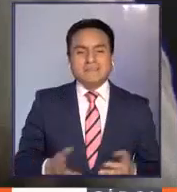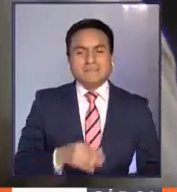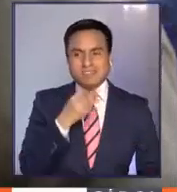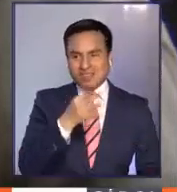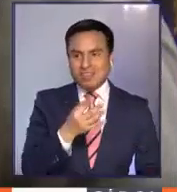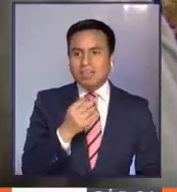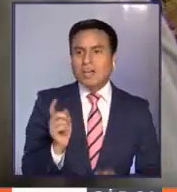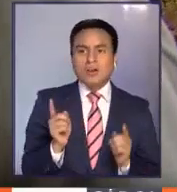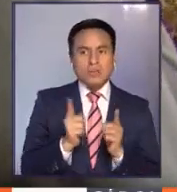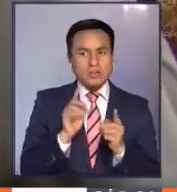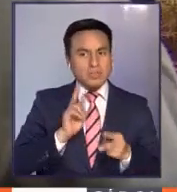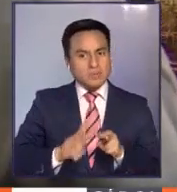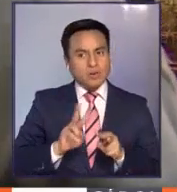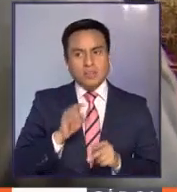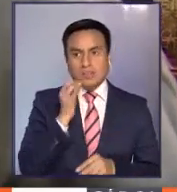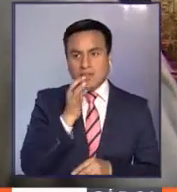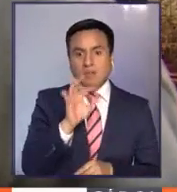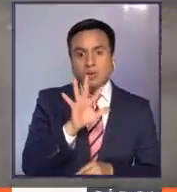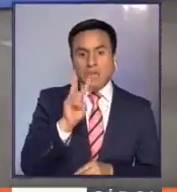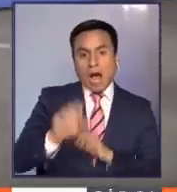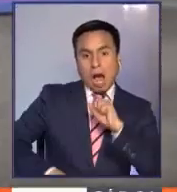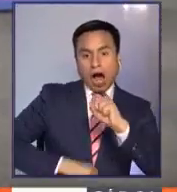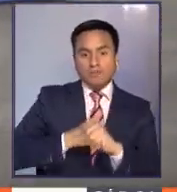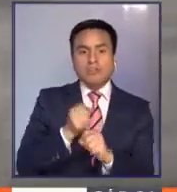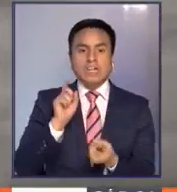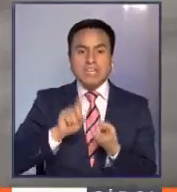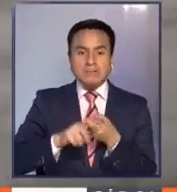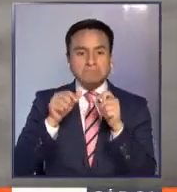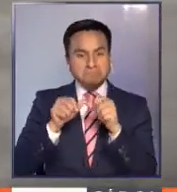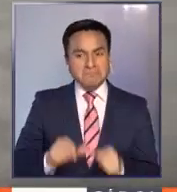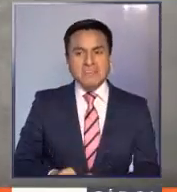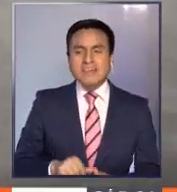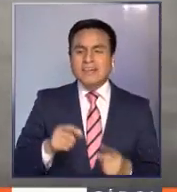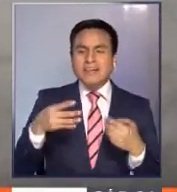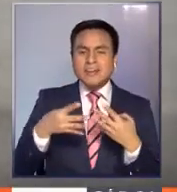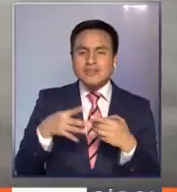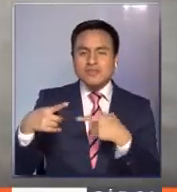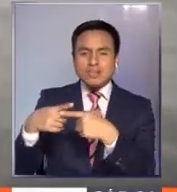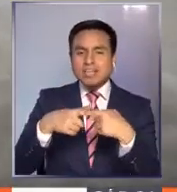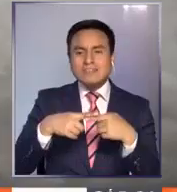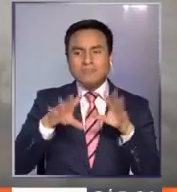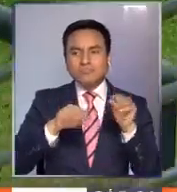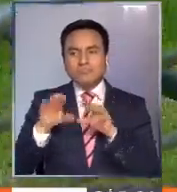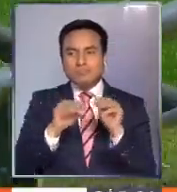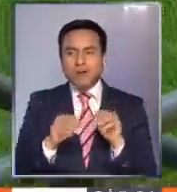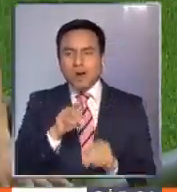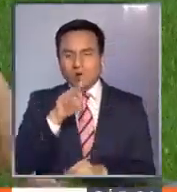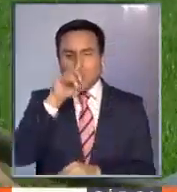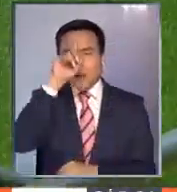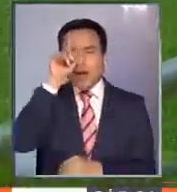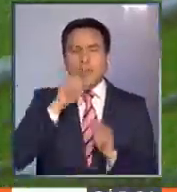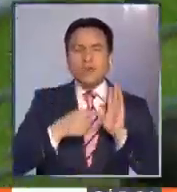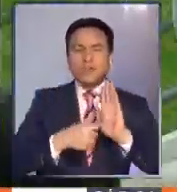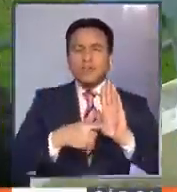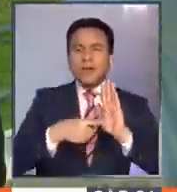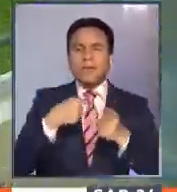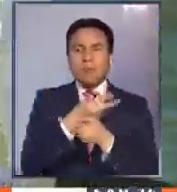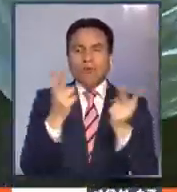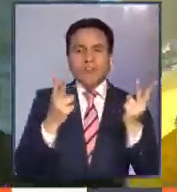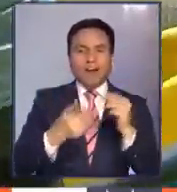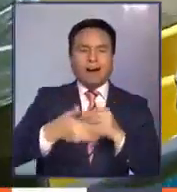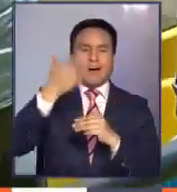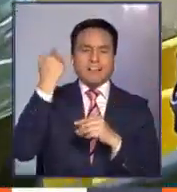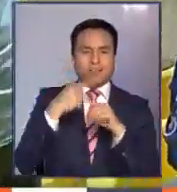el cortito lo hicimos. Y yo 53 años casado. Redes sociales de por medio, al parecer estamos más acostumbrados a las demostraciones públicas que